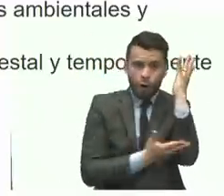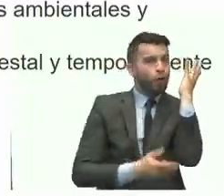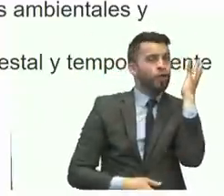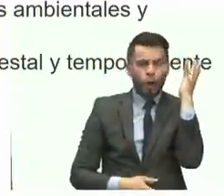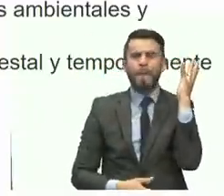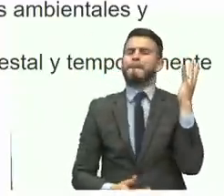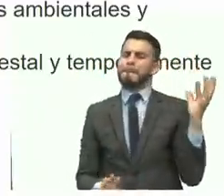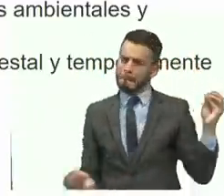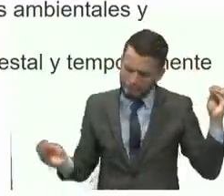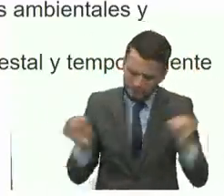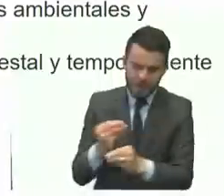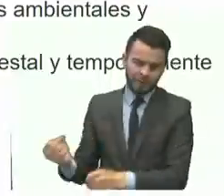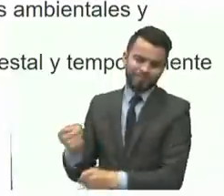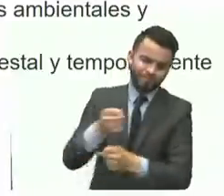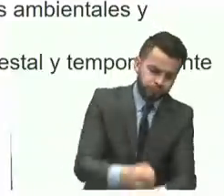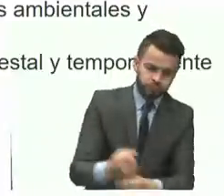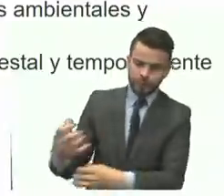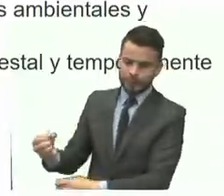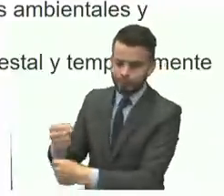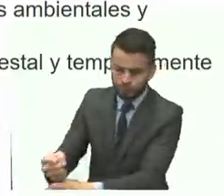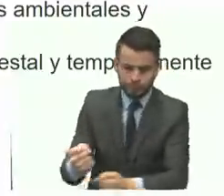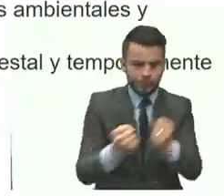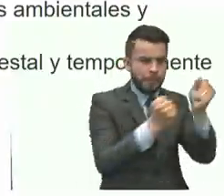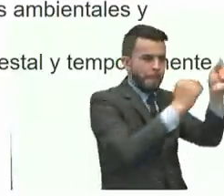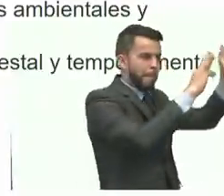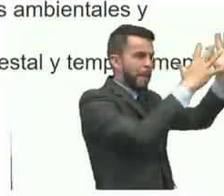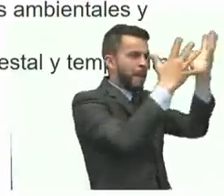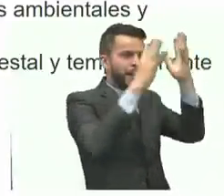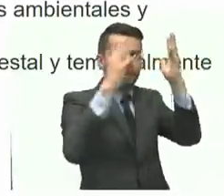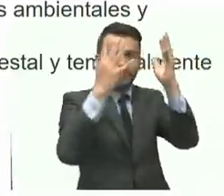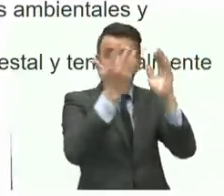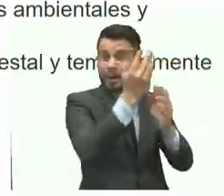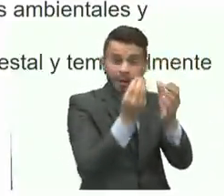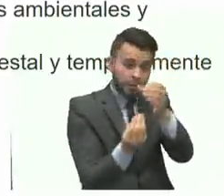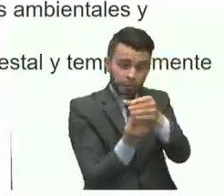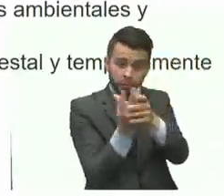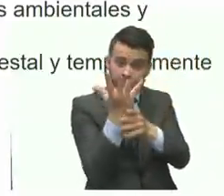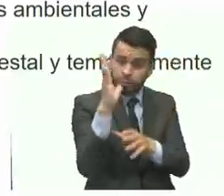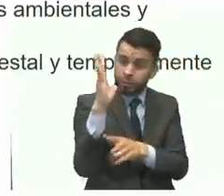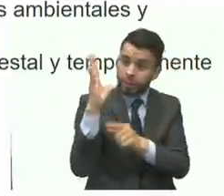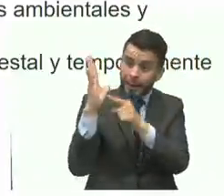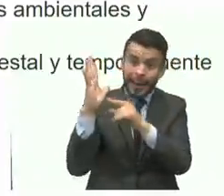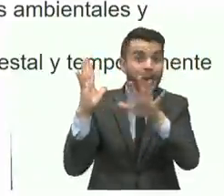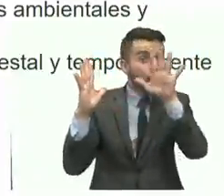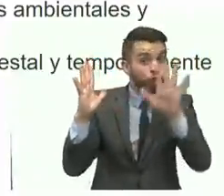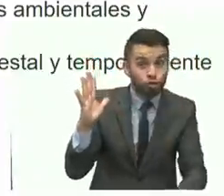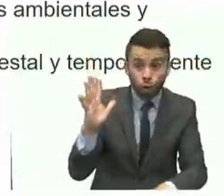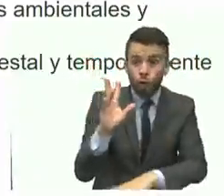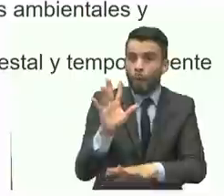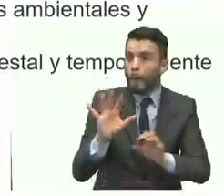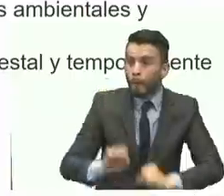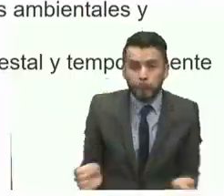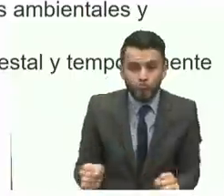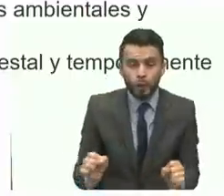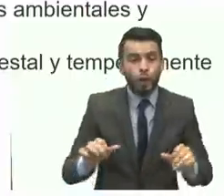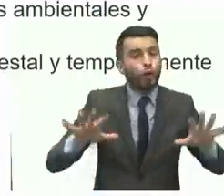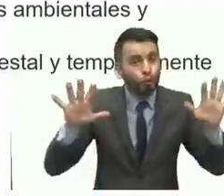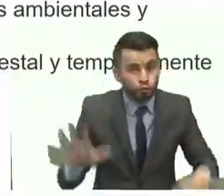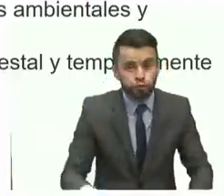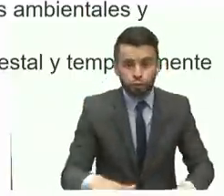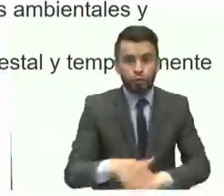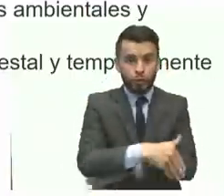hoy, privilegiando las especies nativas, que fue lo que nos dijo la gente en el proceso de co-creación, y